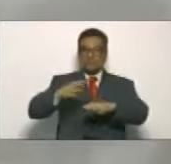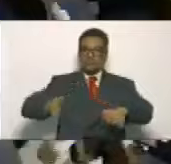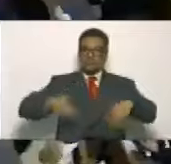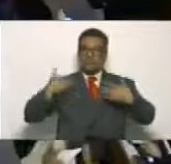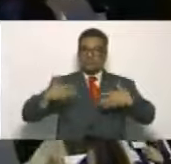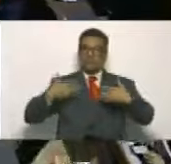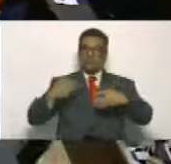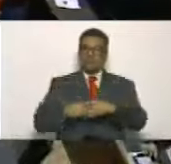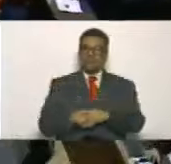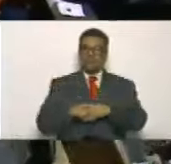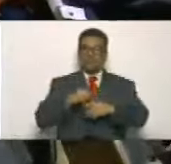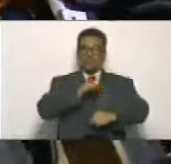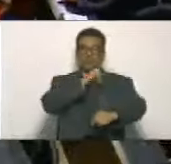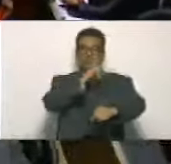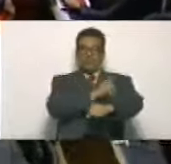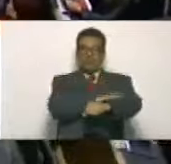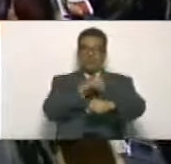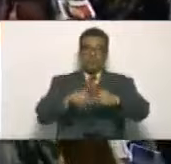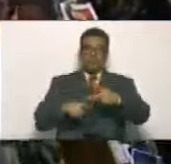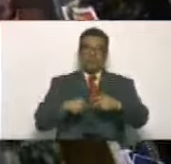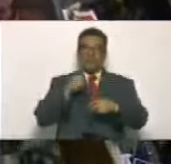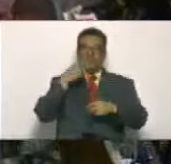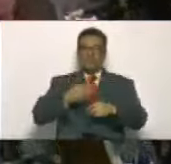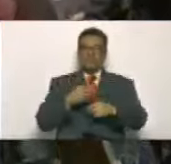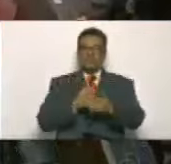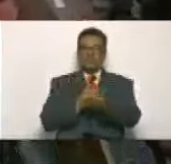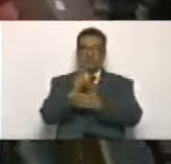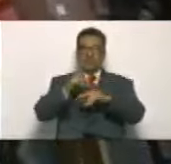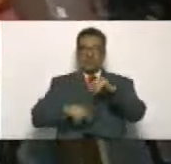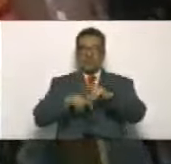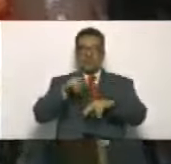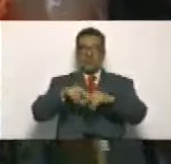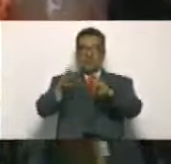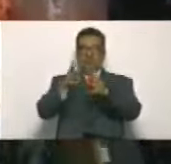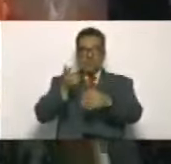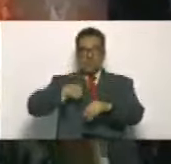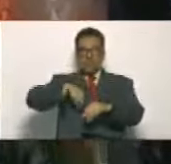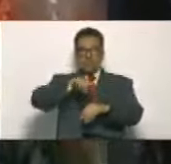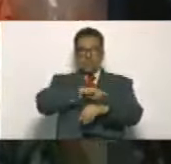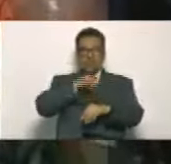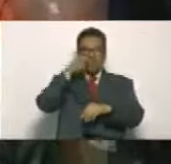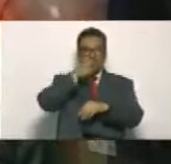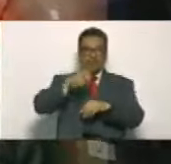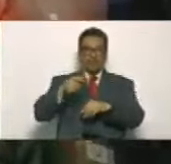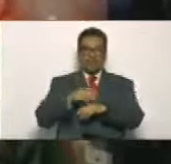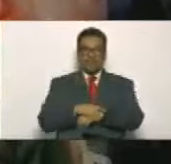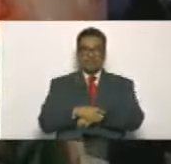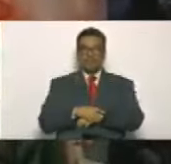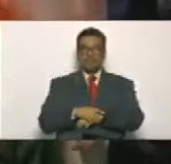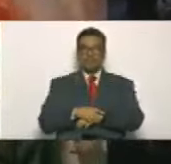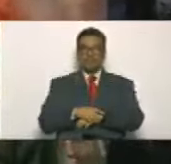alegría, con fuerza, con optimismo, para seguir construyendo victorias para nuestro pueblo.